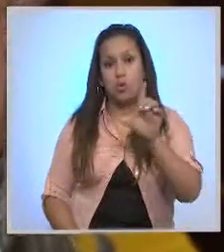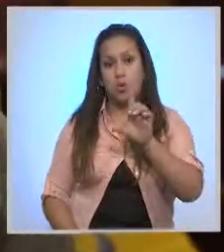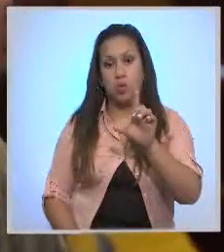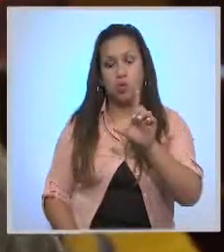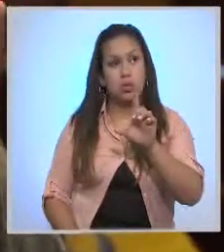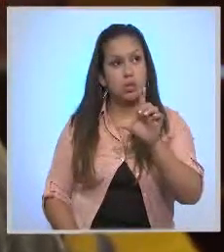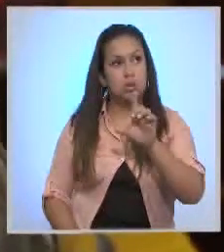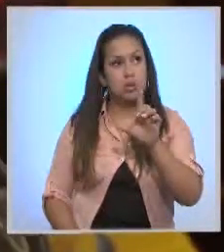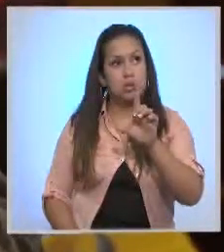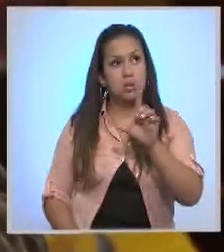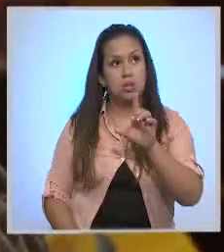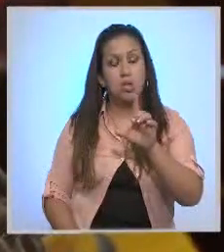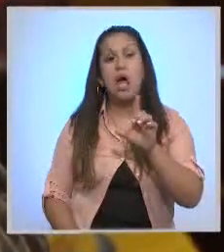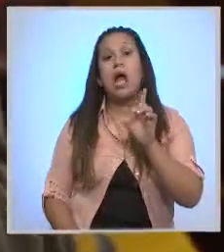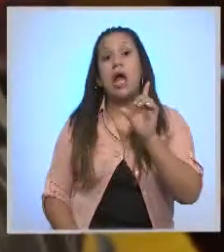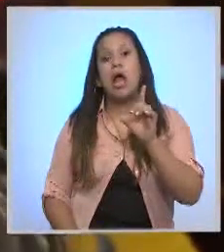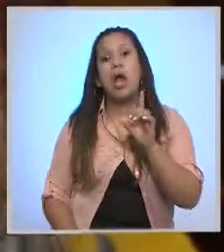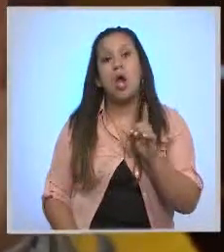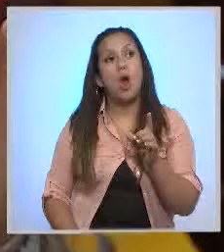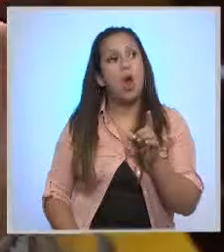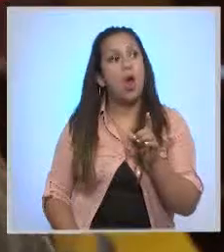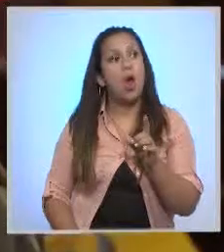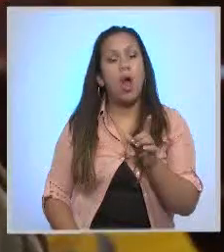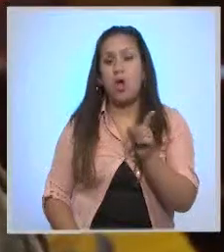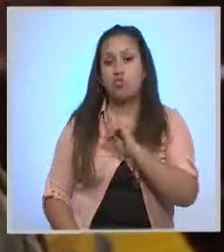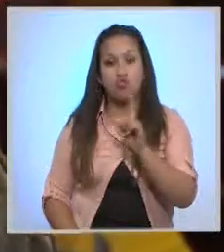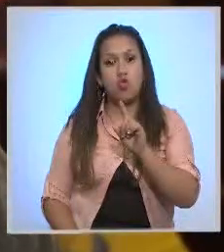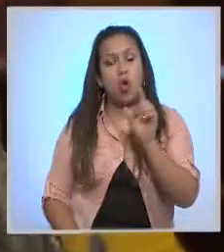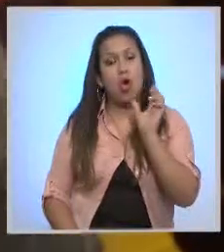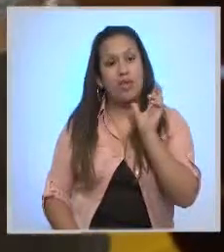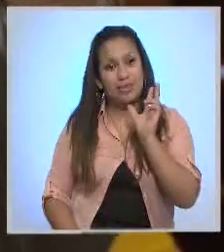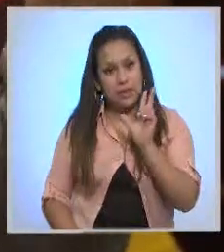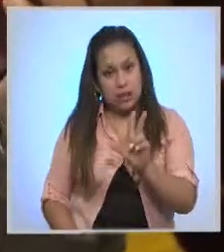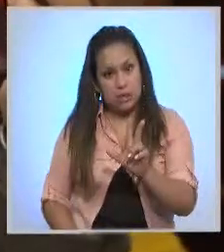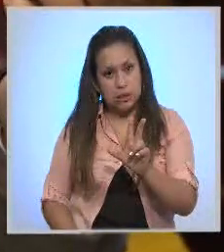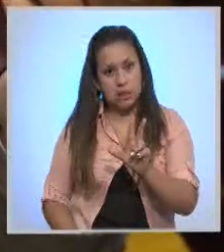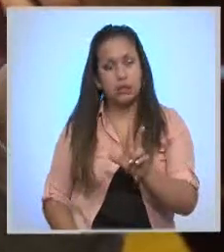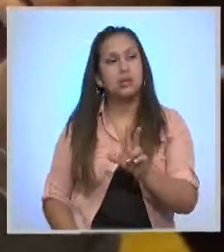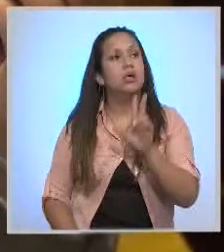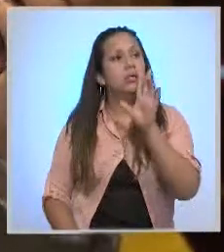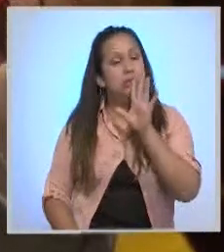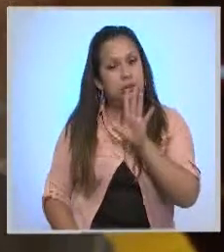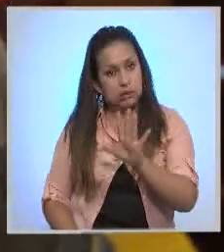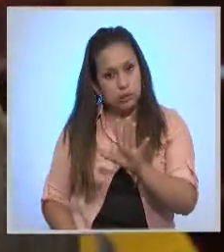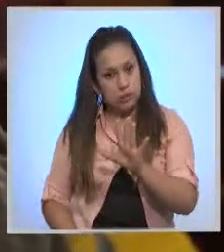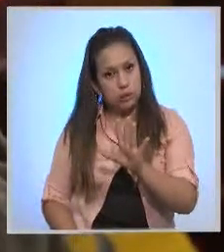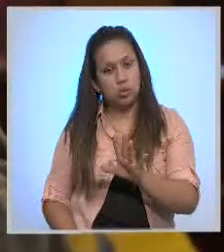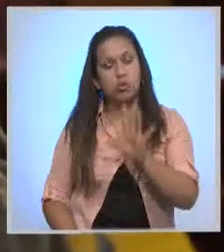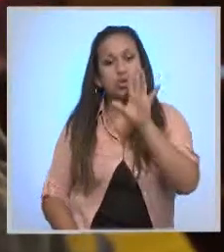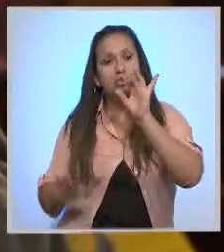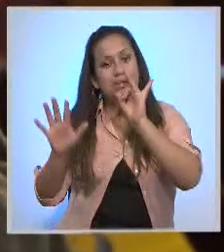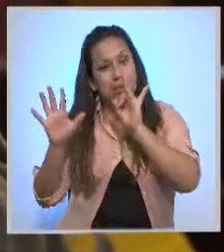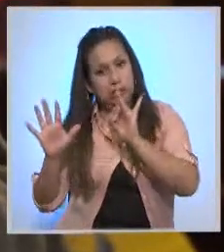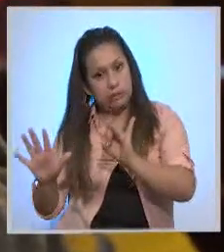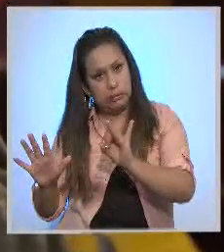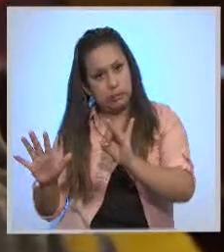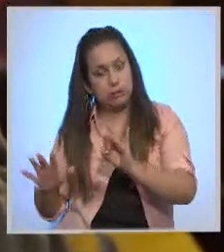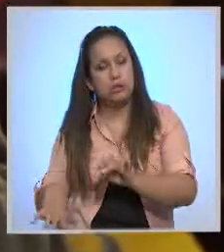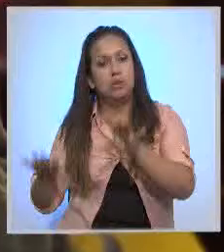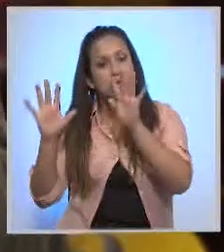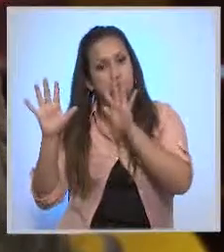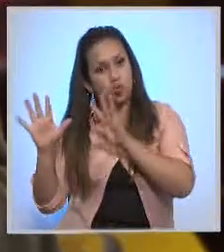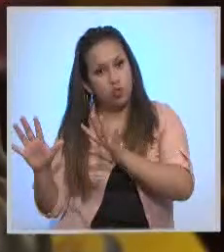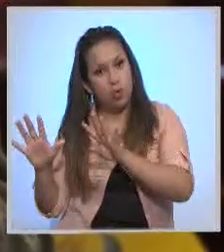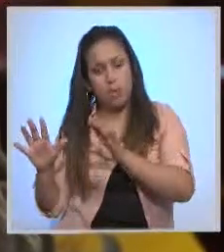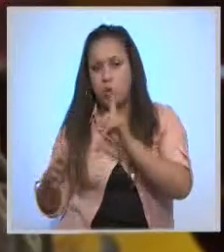dígitos las placas que terminan en dígito impar no pueden y no es pico y placa es placa porque es de ser hora de hacer horas y el martes los pares